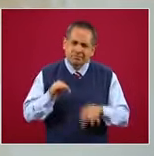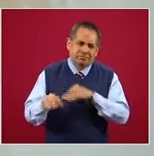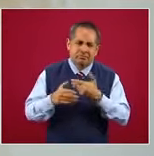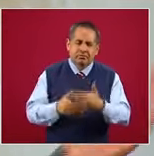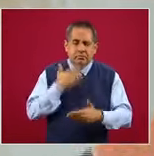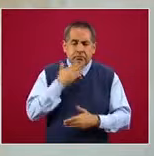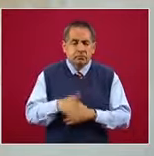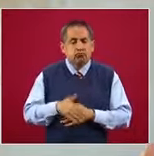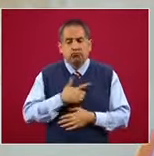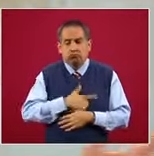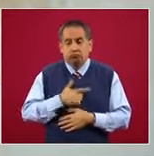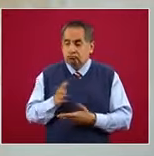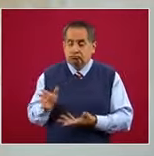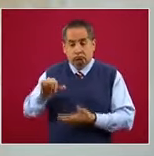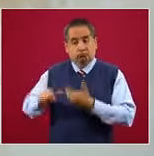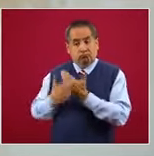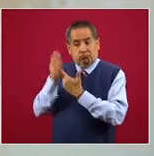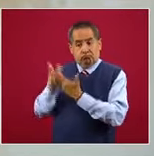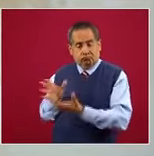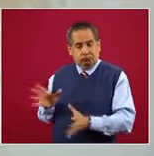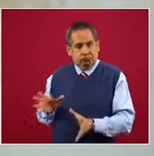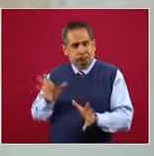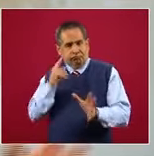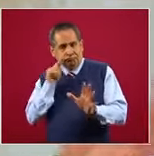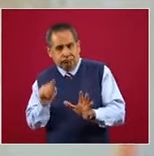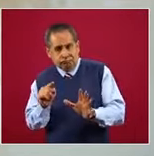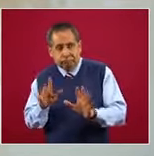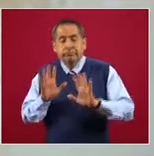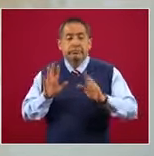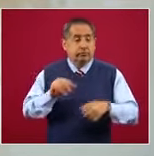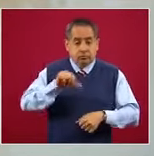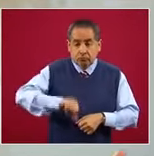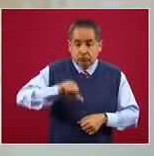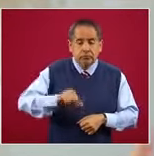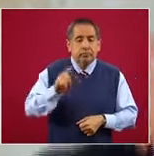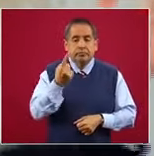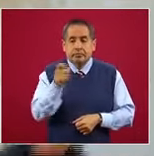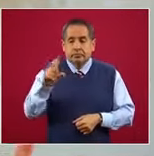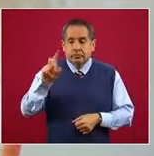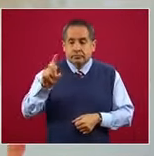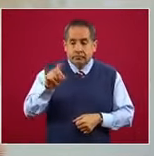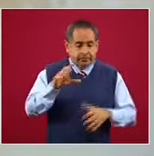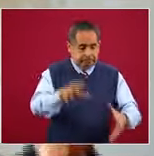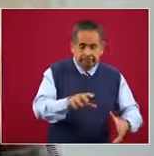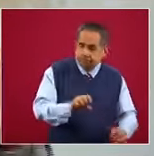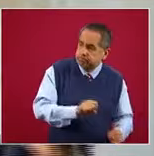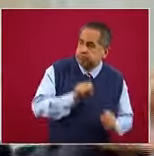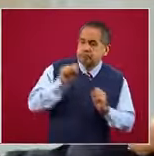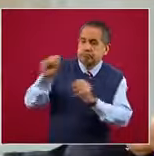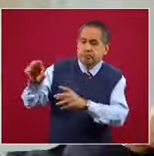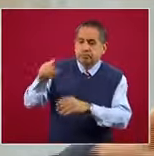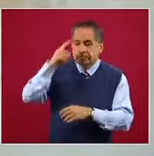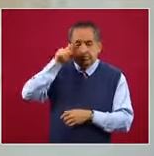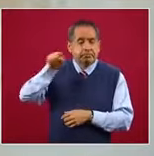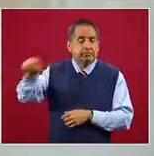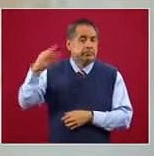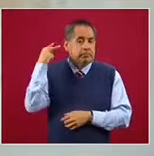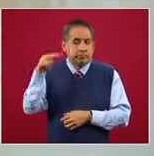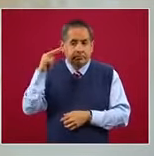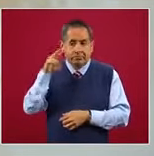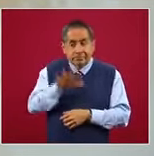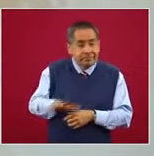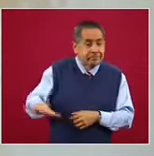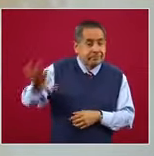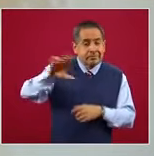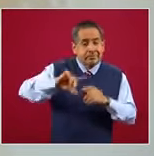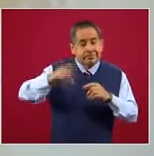sobresaliente. Entonces nos dio gusto presentar en la mañana los ventiladores y 130 de ellos se van a Veracruz para cubrir el extenso